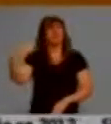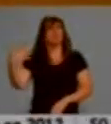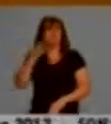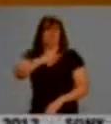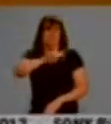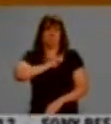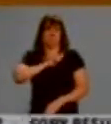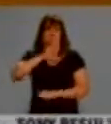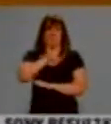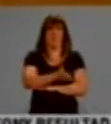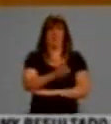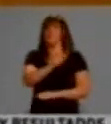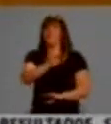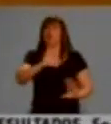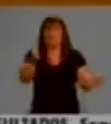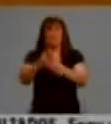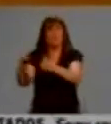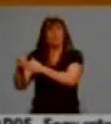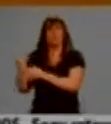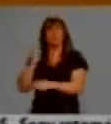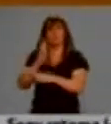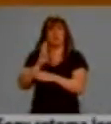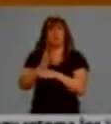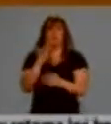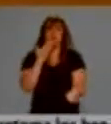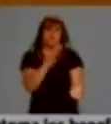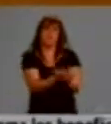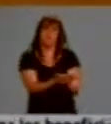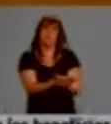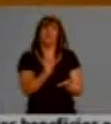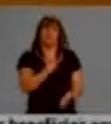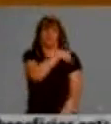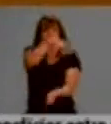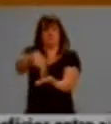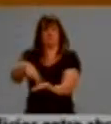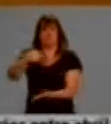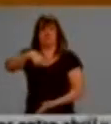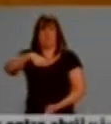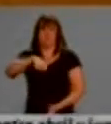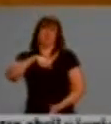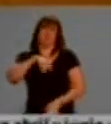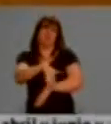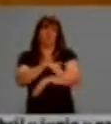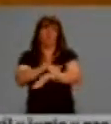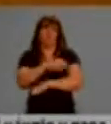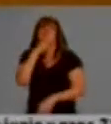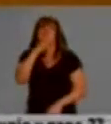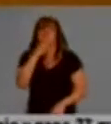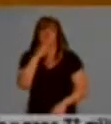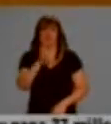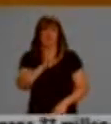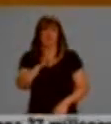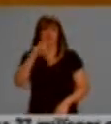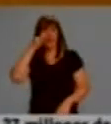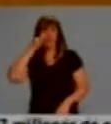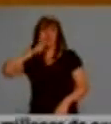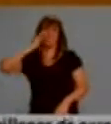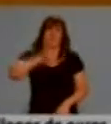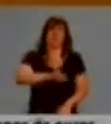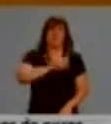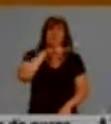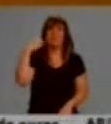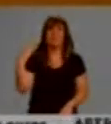los grupos parlamentarios que solicitamos que usted venga a comparecer aquí. Quien le hace daño, que en cualquier caso ha